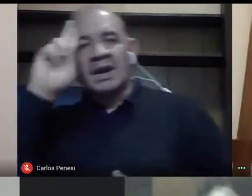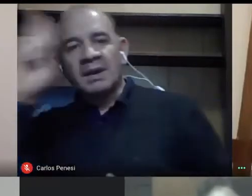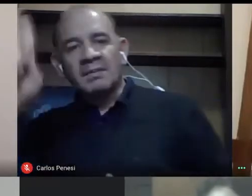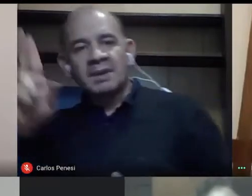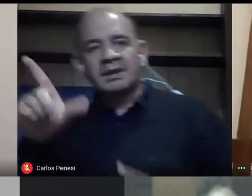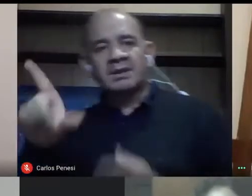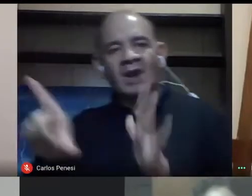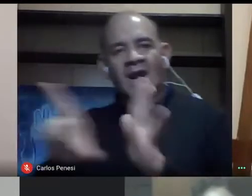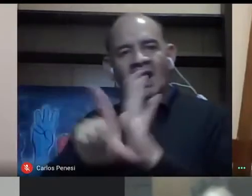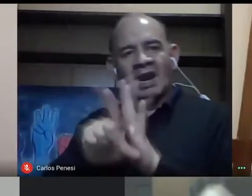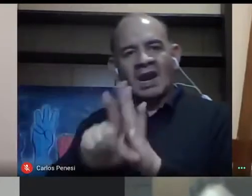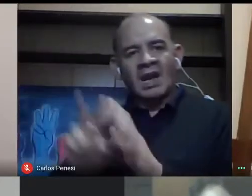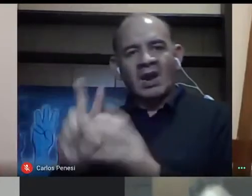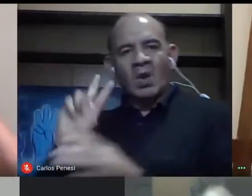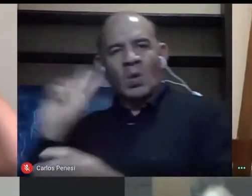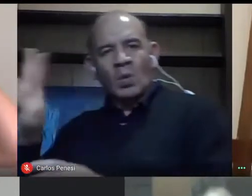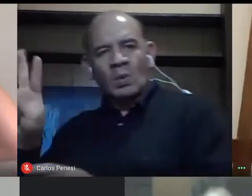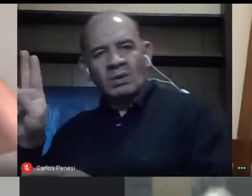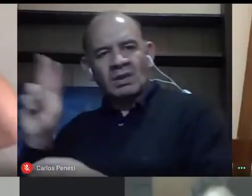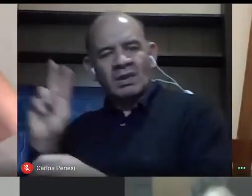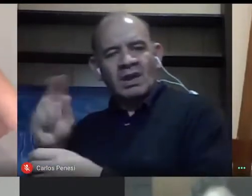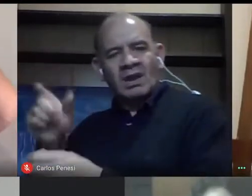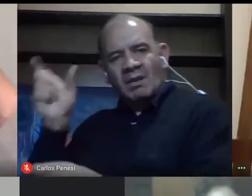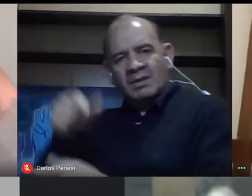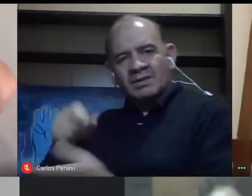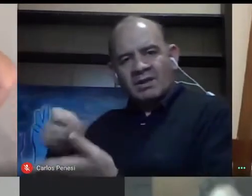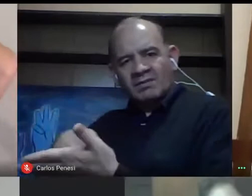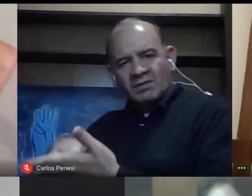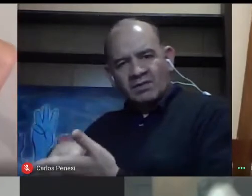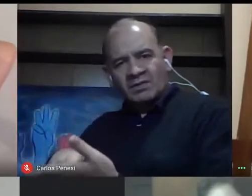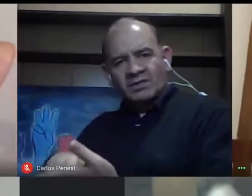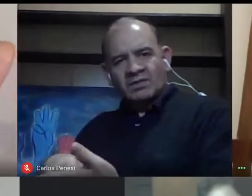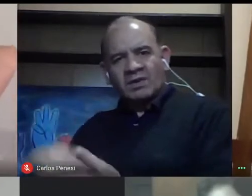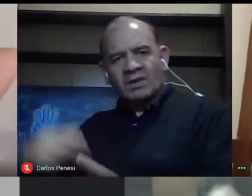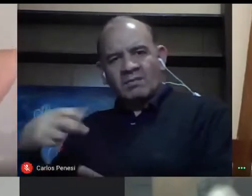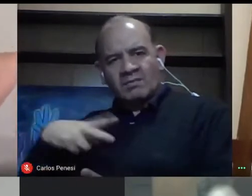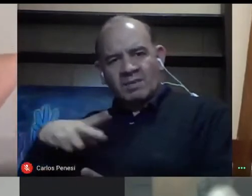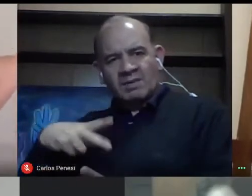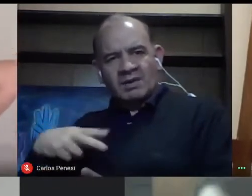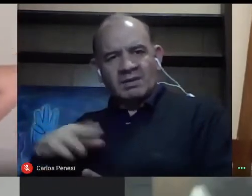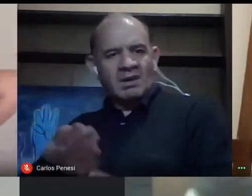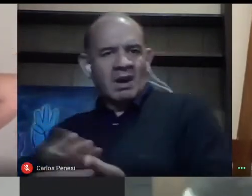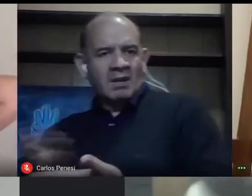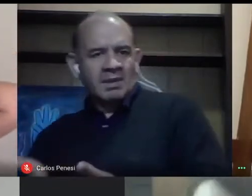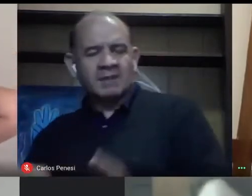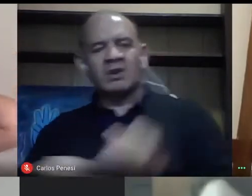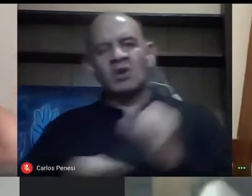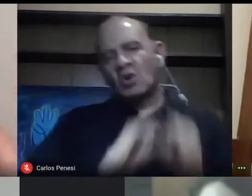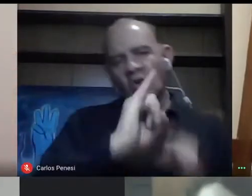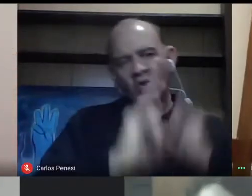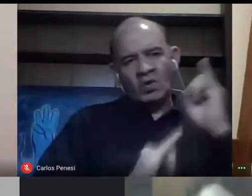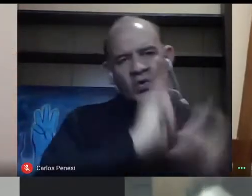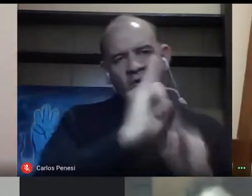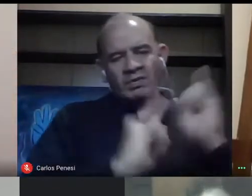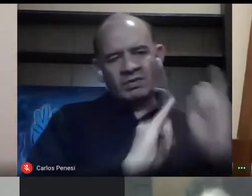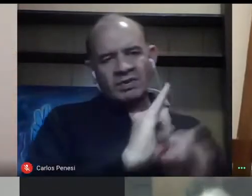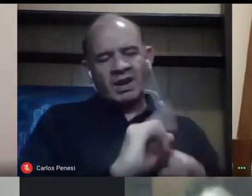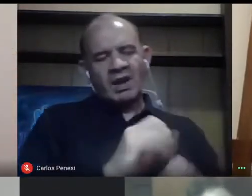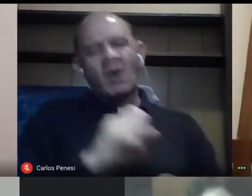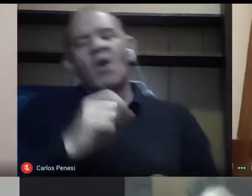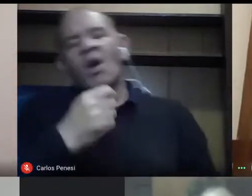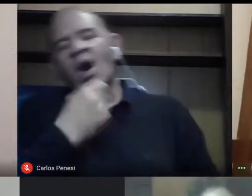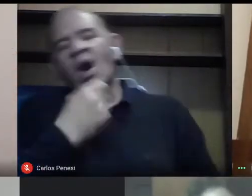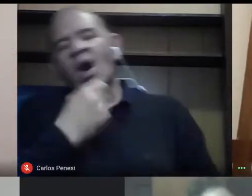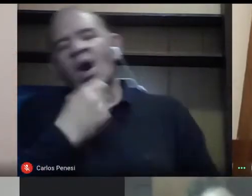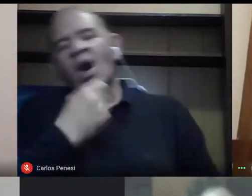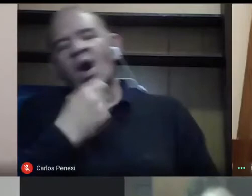fundamentales para que luego de 4 años de negociación, de explicar, de que los países más ricos te dijeran no, pero no hace falta